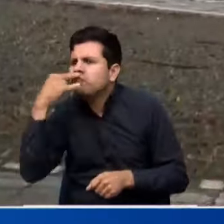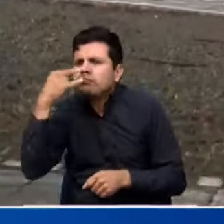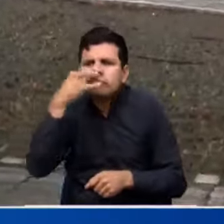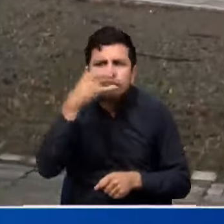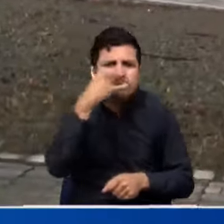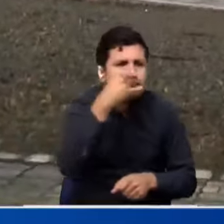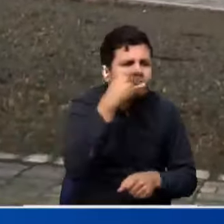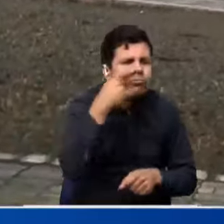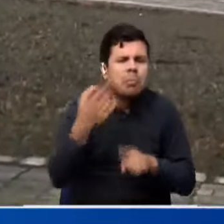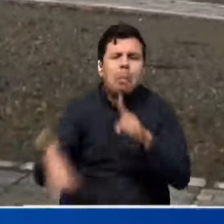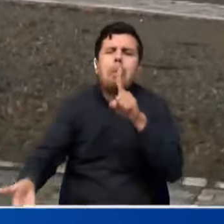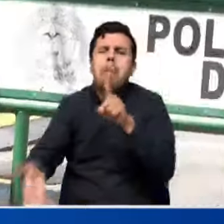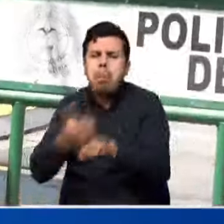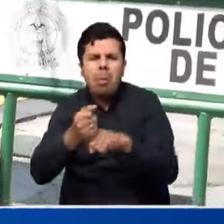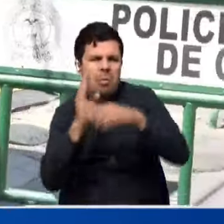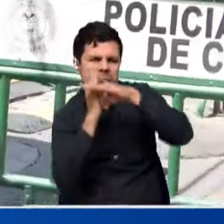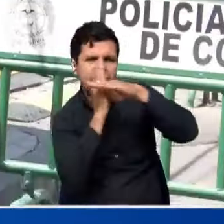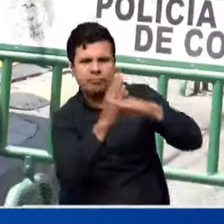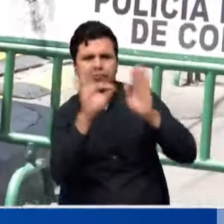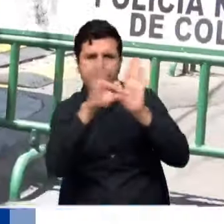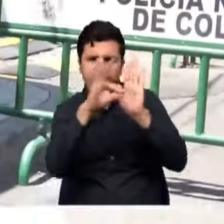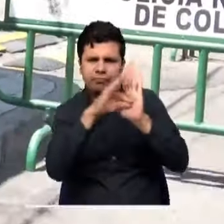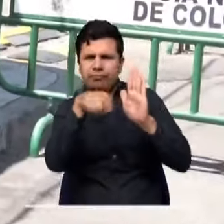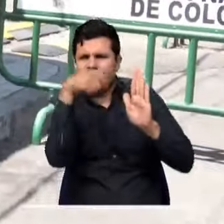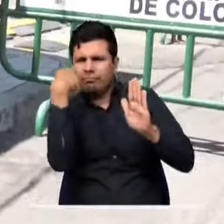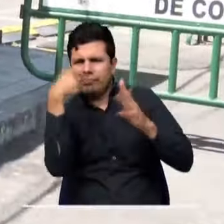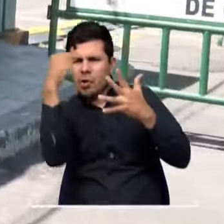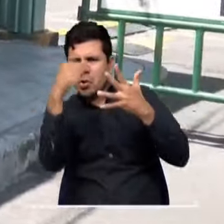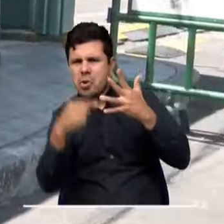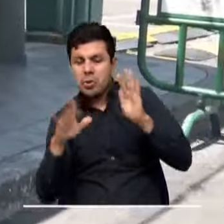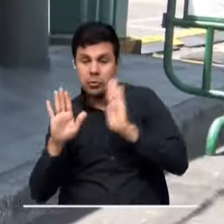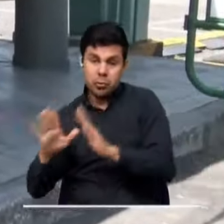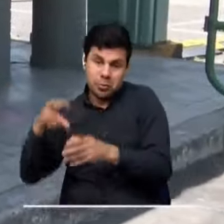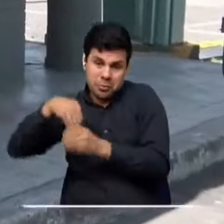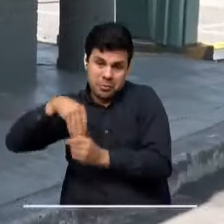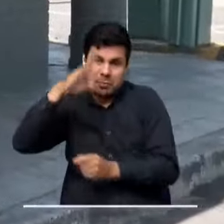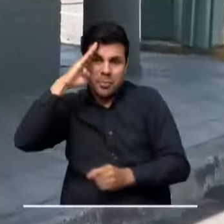resultados en la lucha contra las drogas desde la Policía Metropolitana de Cúcuta.